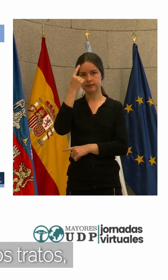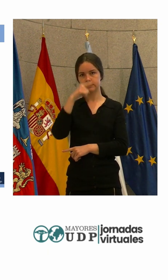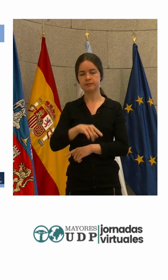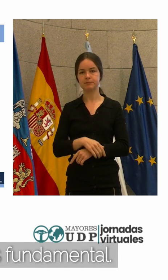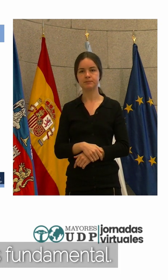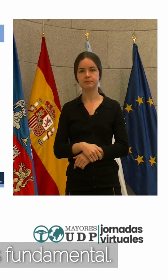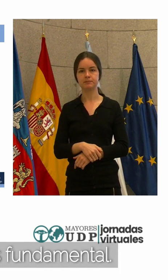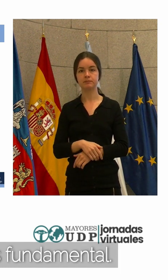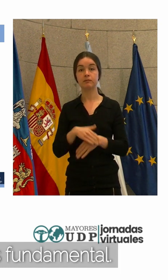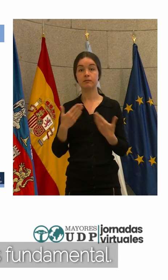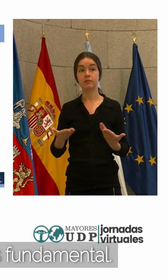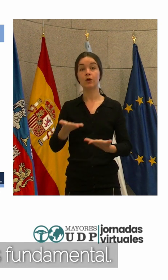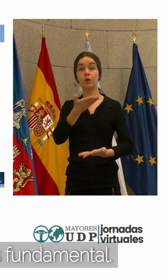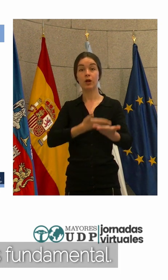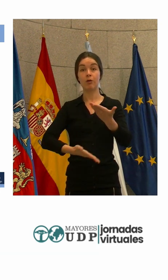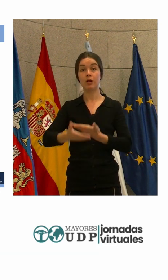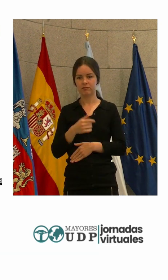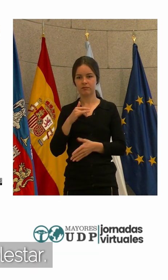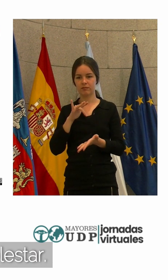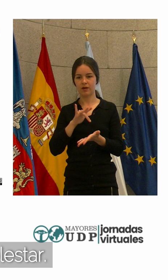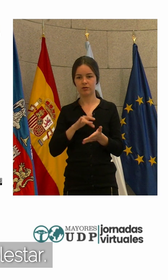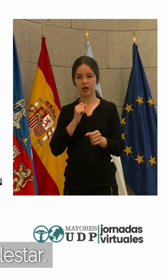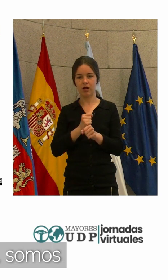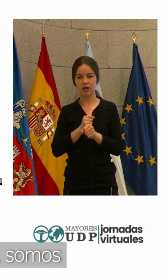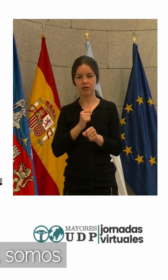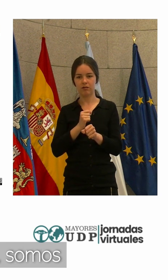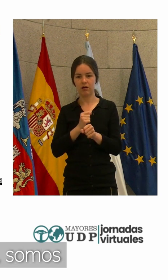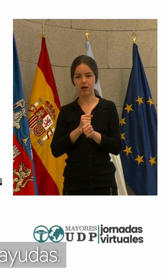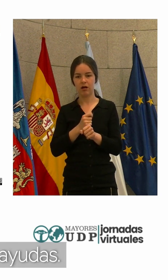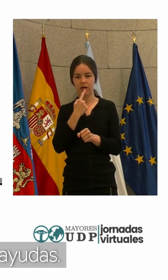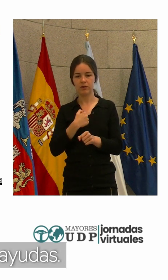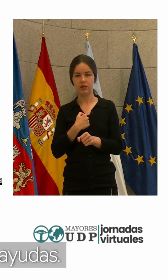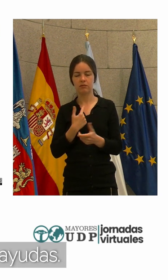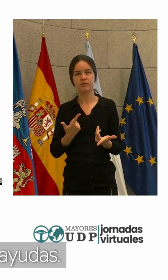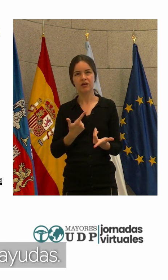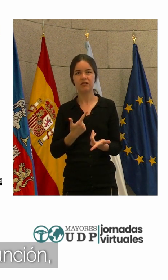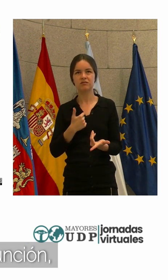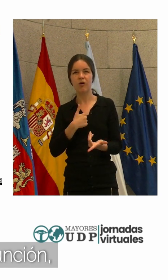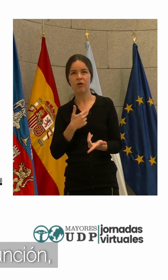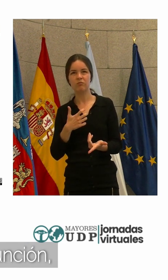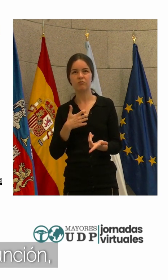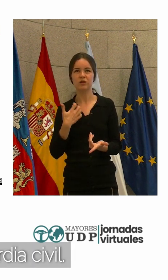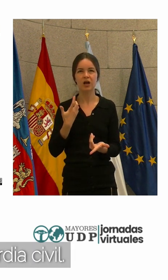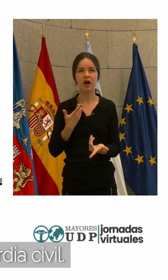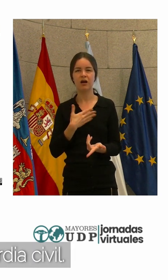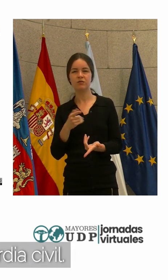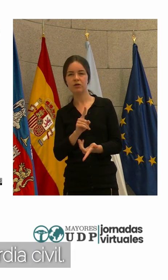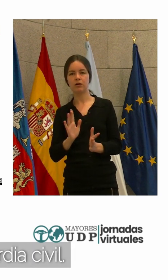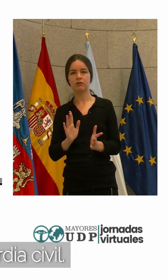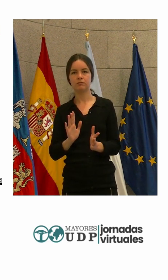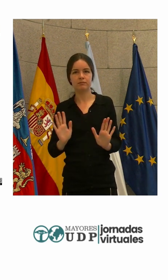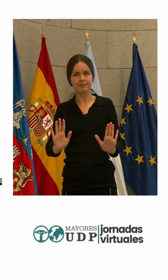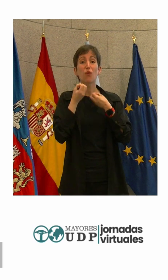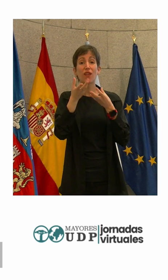malos tratos la colaboración ciudadana es fundamental que no quiero molestar No es que no no molesta somos un servicio público de ayuda es nuestra principal función tanto policía como